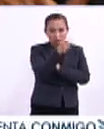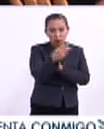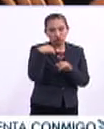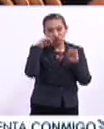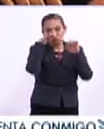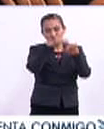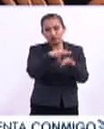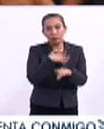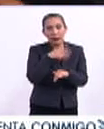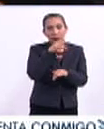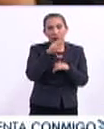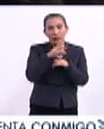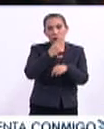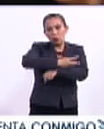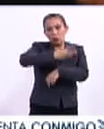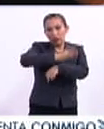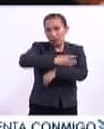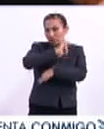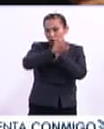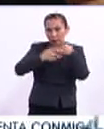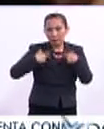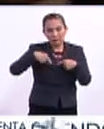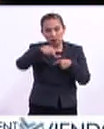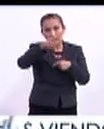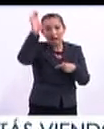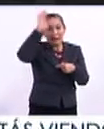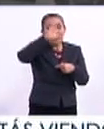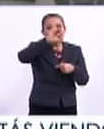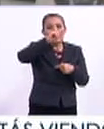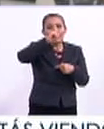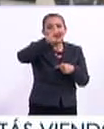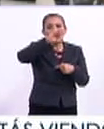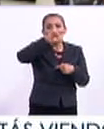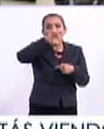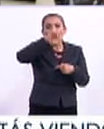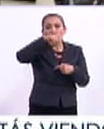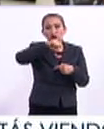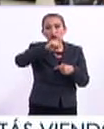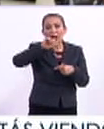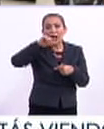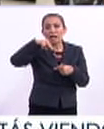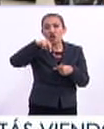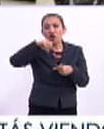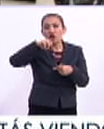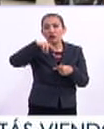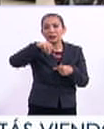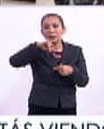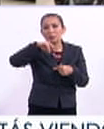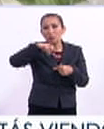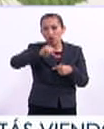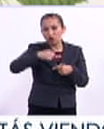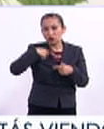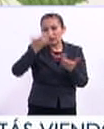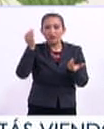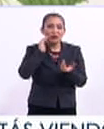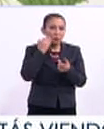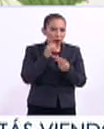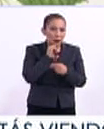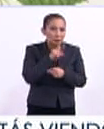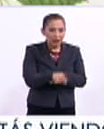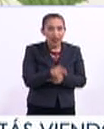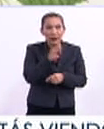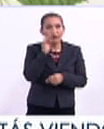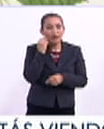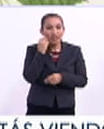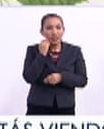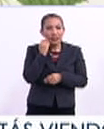¿no? Tenemos página web, todos Científicos Anónimos, entonces hay... Facebook Científicos Anónimos. Sí. Bueno, en Facebook está